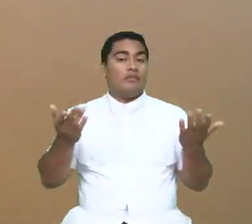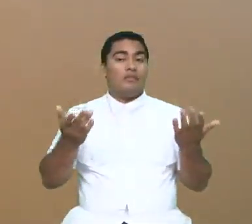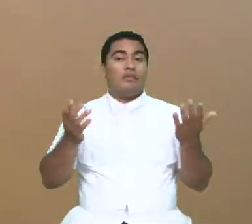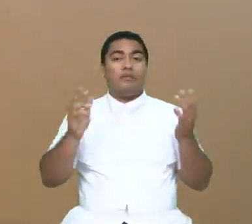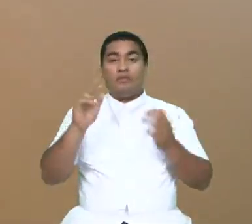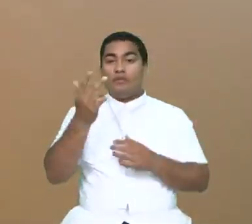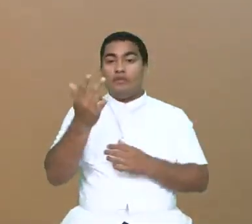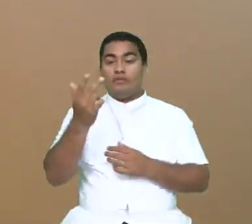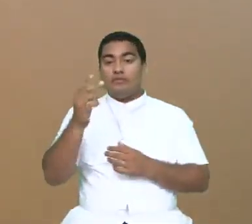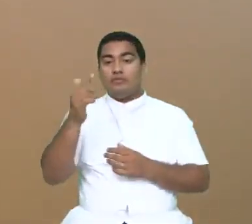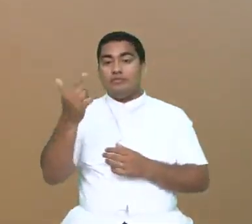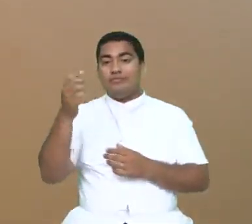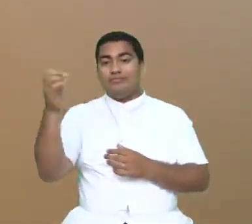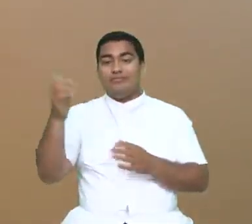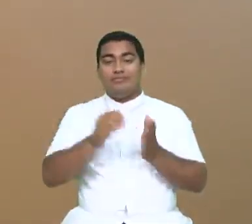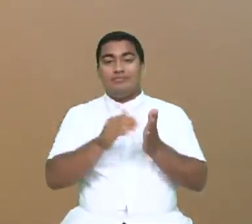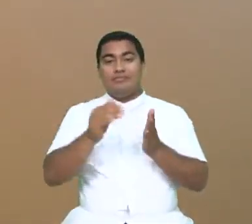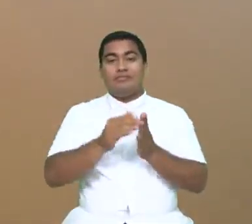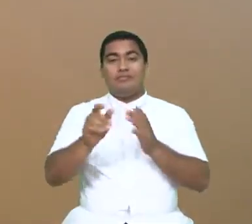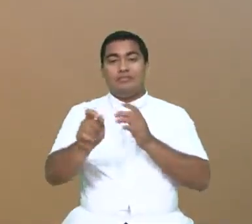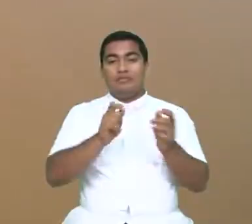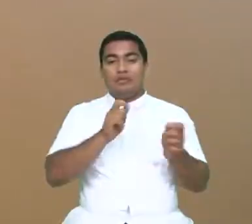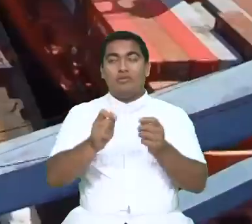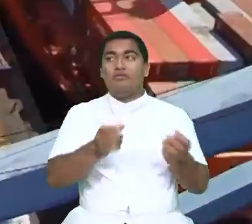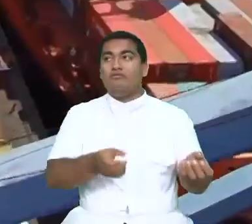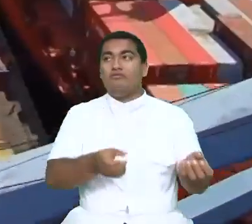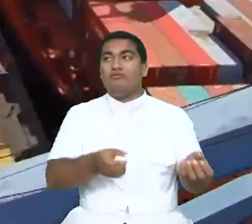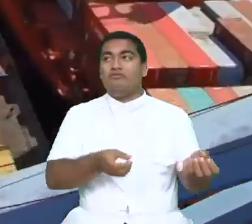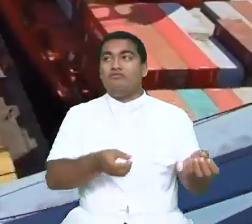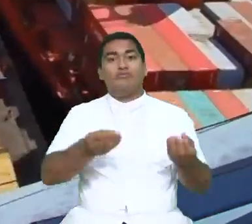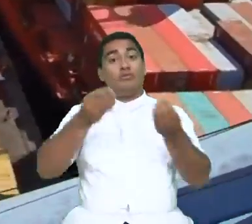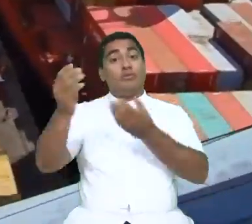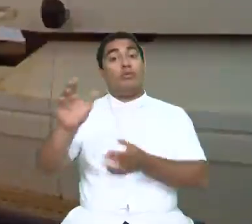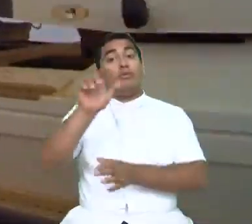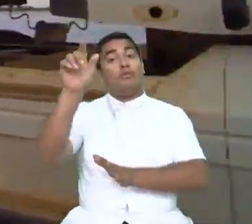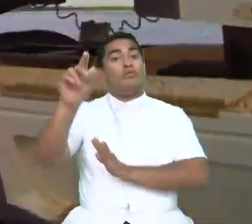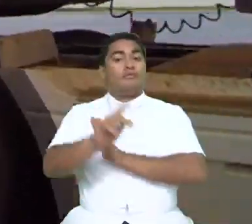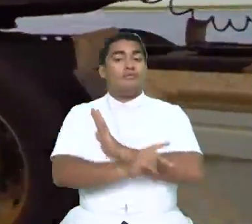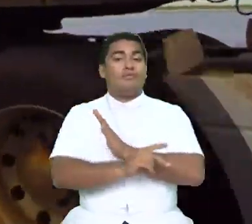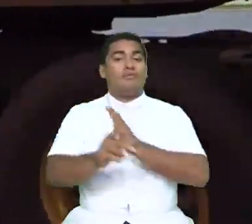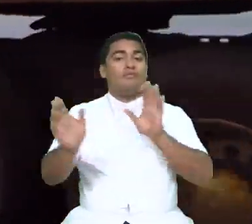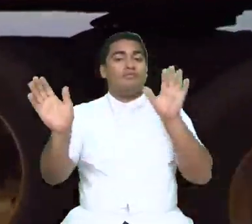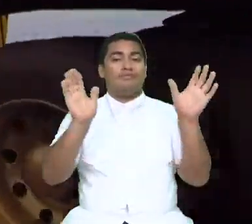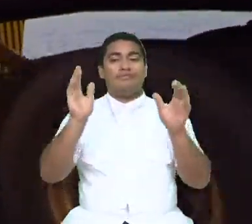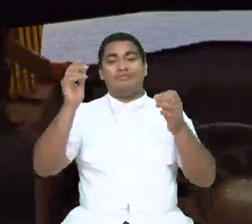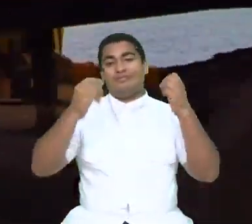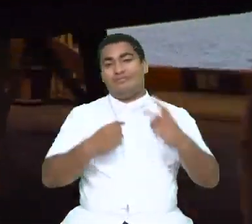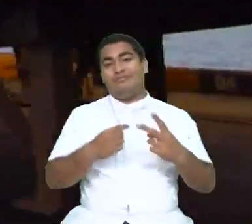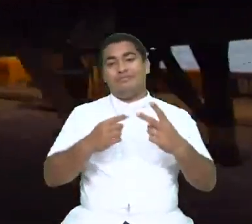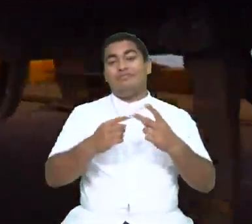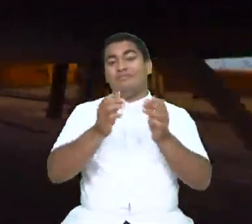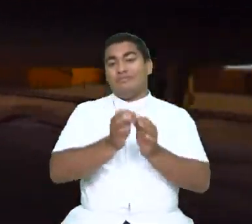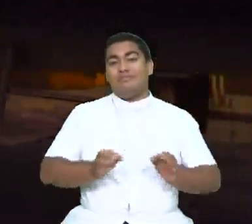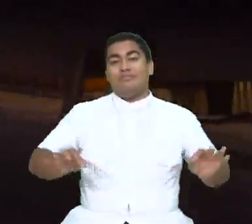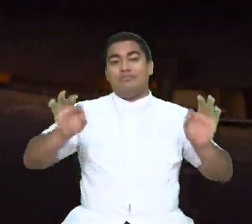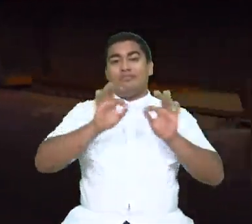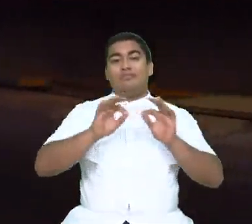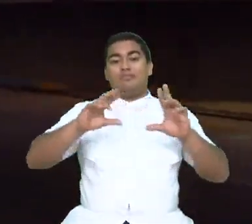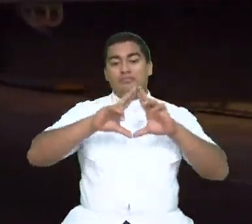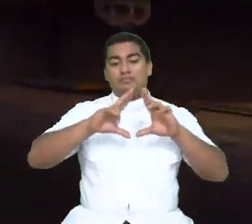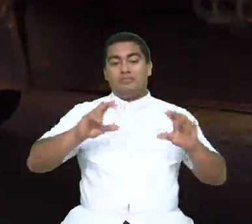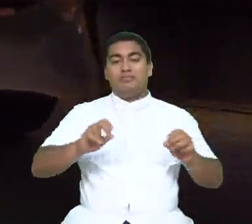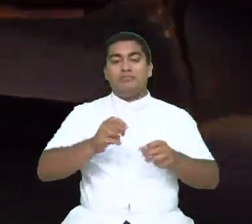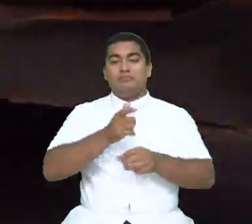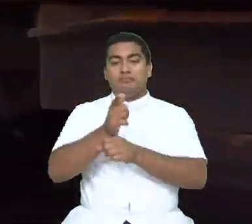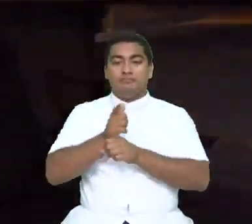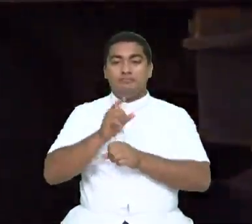de 870 millones de dólares en exportación, por lo que es el segundo mercado de importancia para nuestro país. Para el canal parlamentario